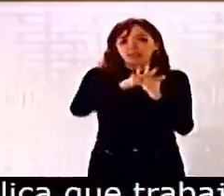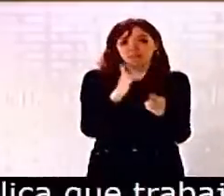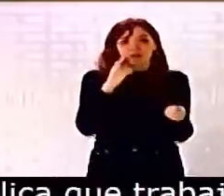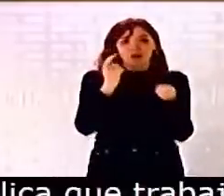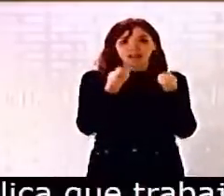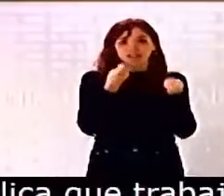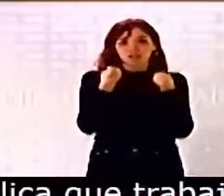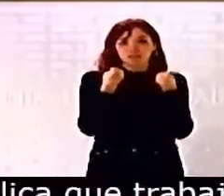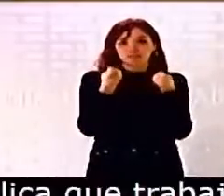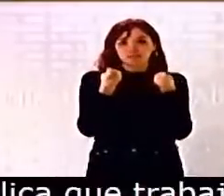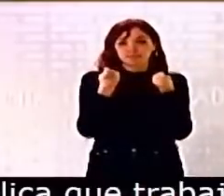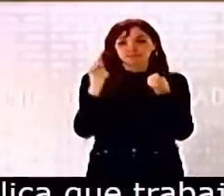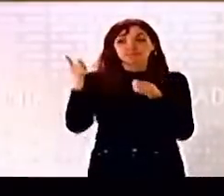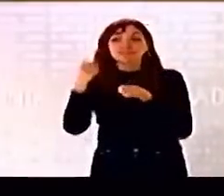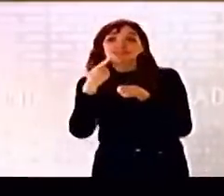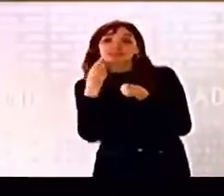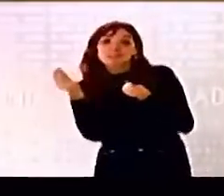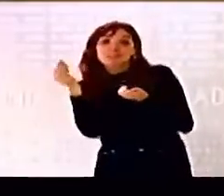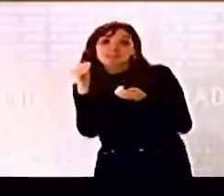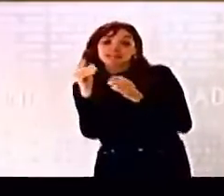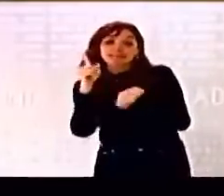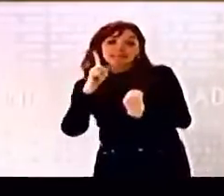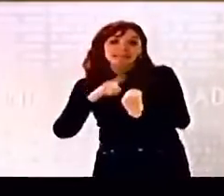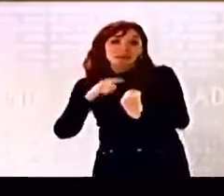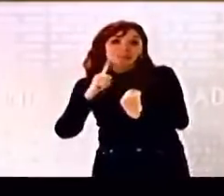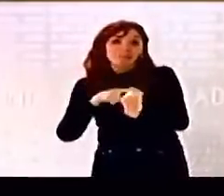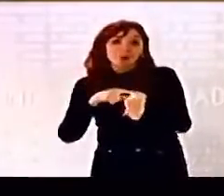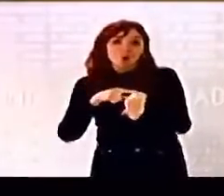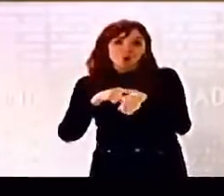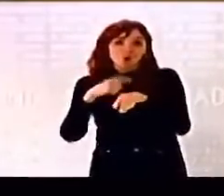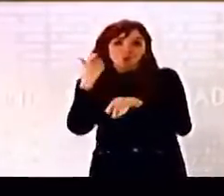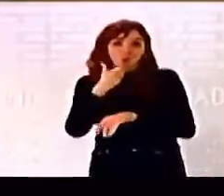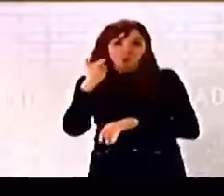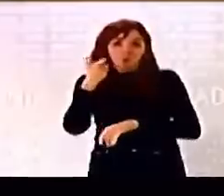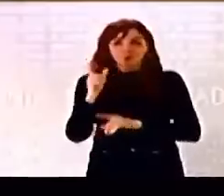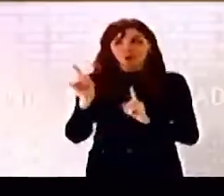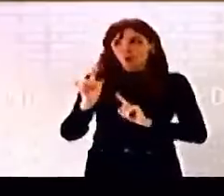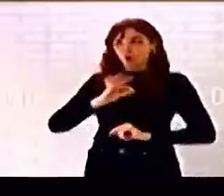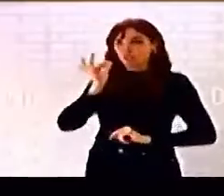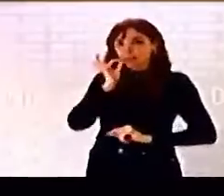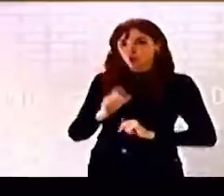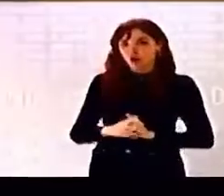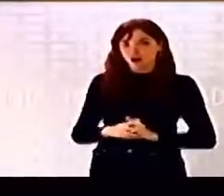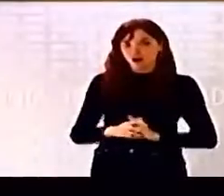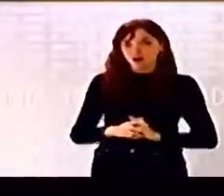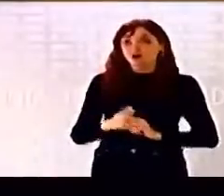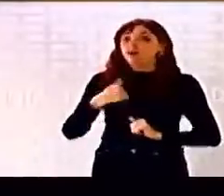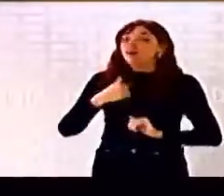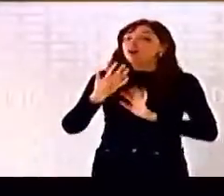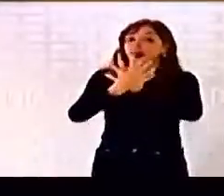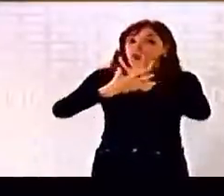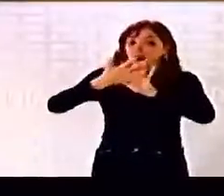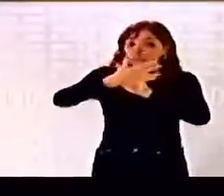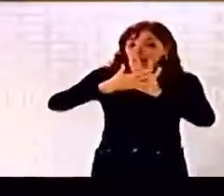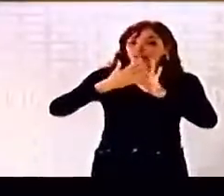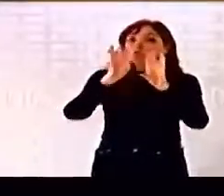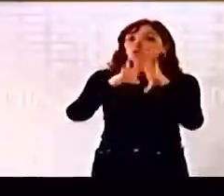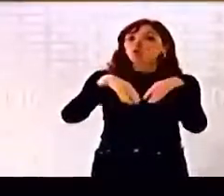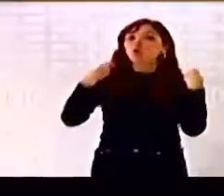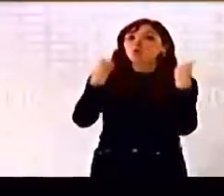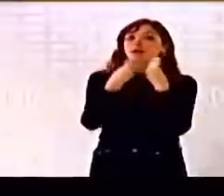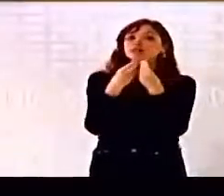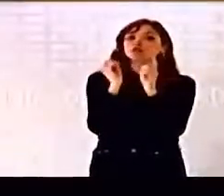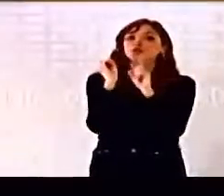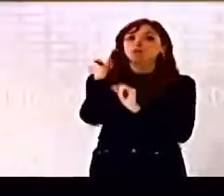De su riesgo de exposición. Eso es lo que pone aquí. No, señora, le estoy hablando del documento de la